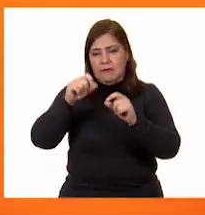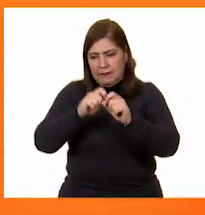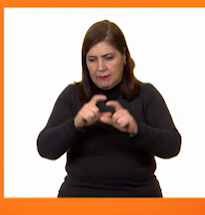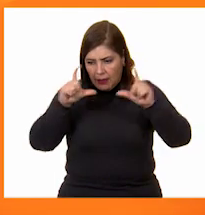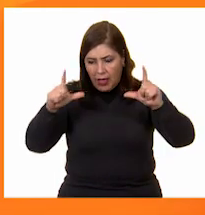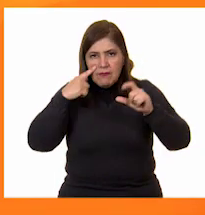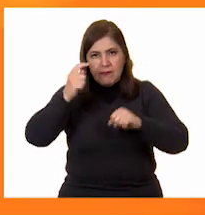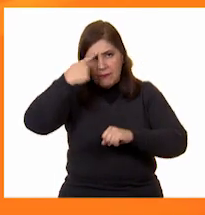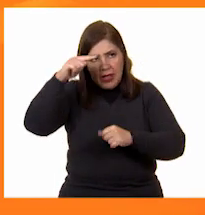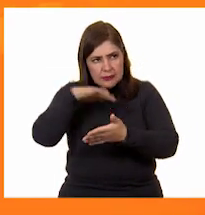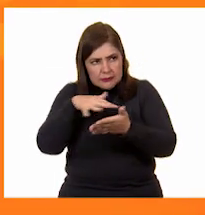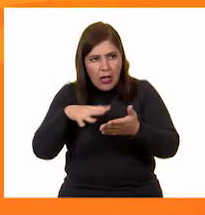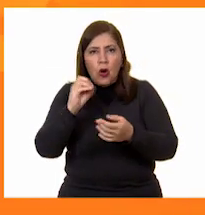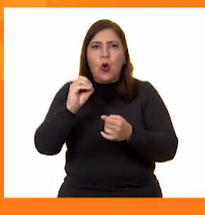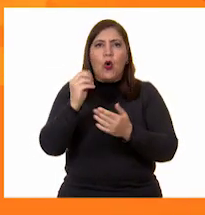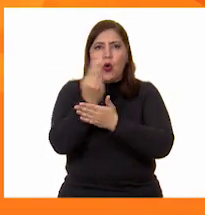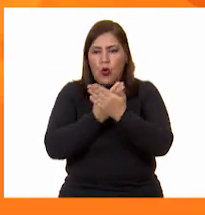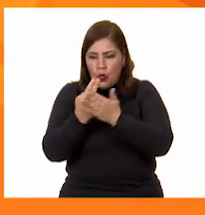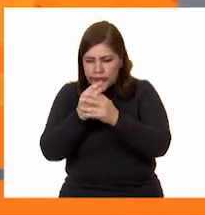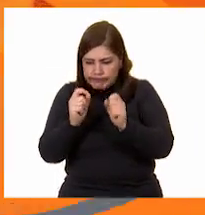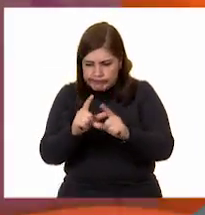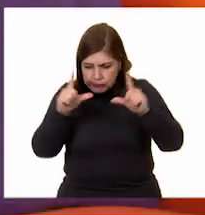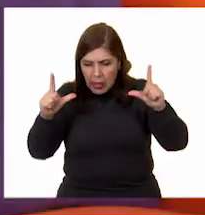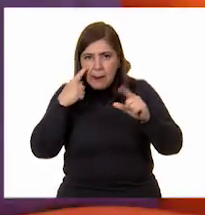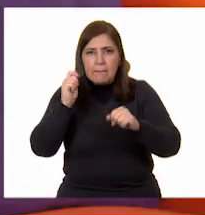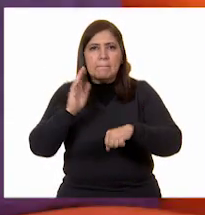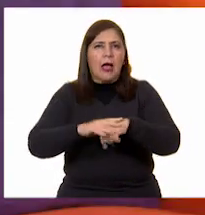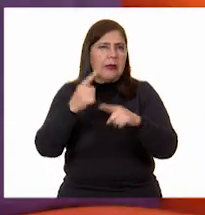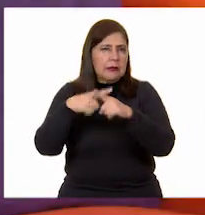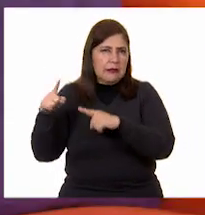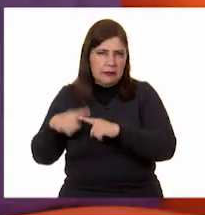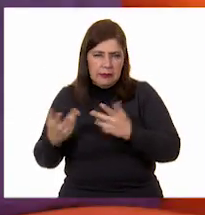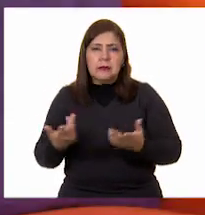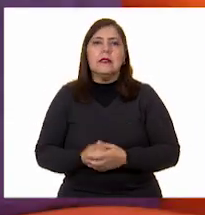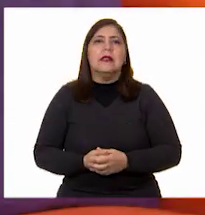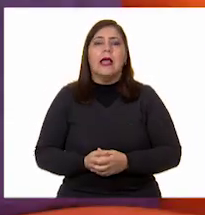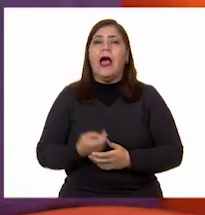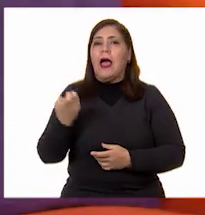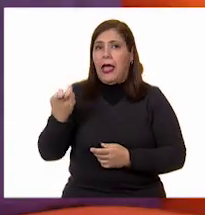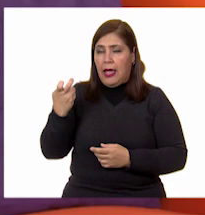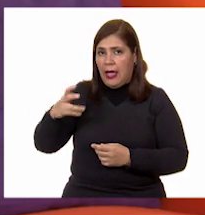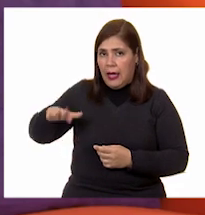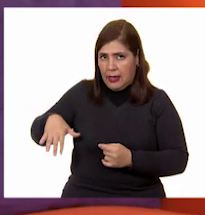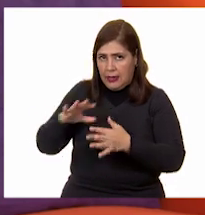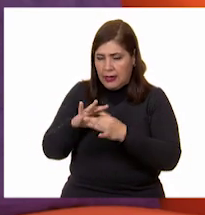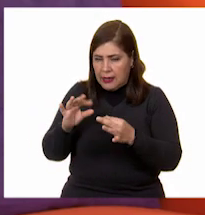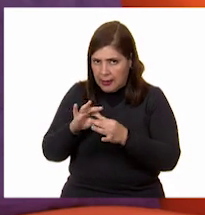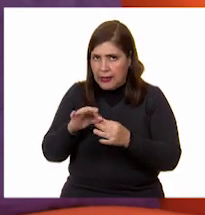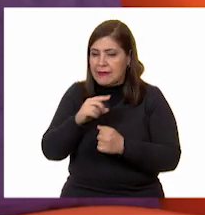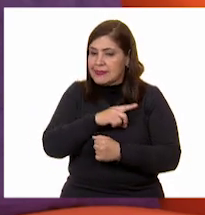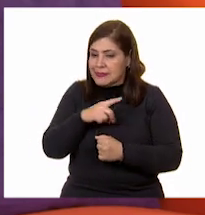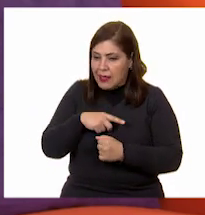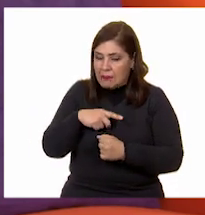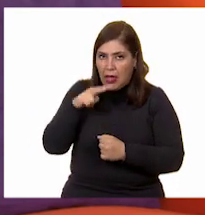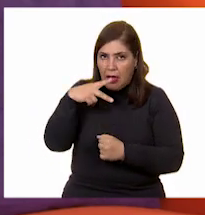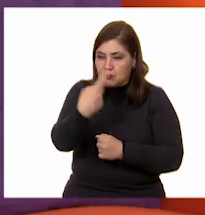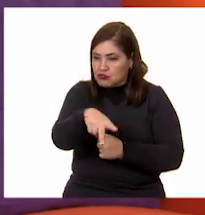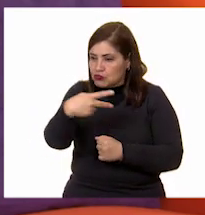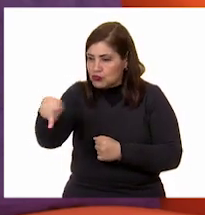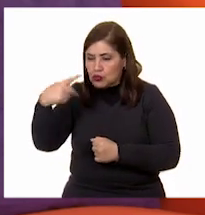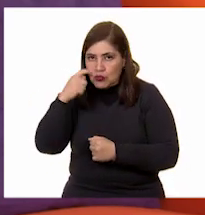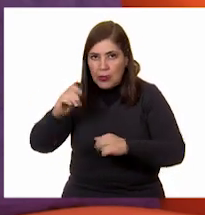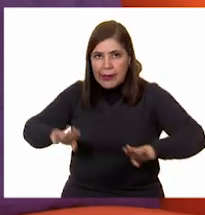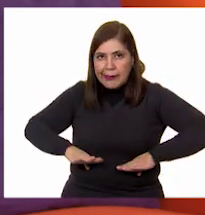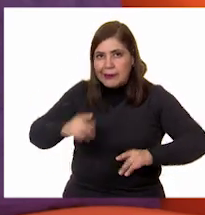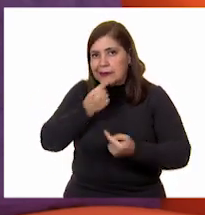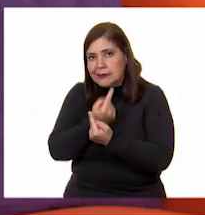pictogramas, entre otras cosas. Lo que acabas de comentar debe considerar las características y necesidades de las